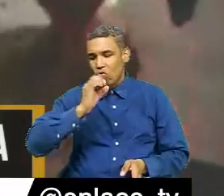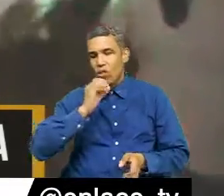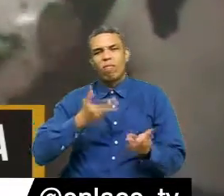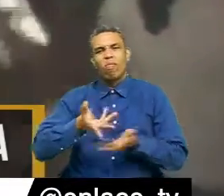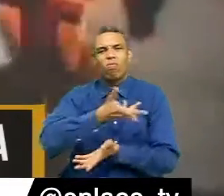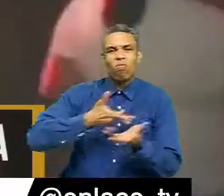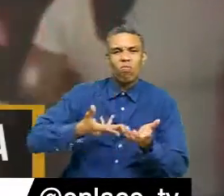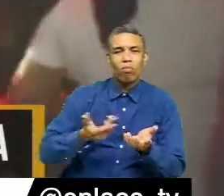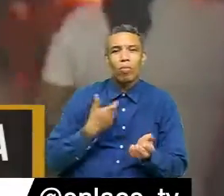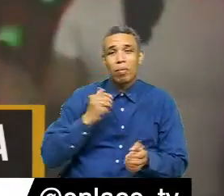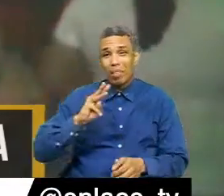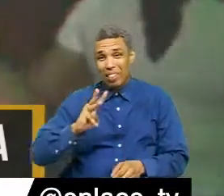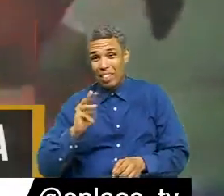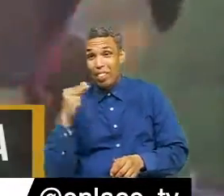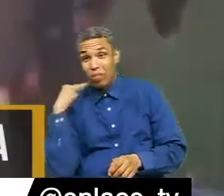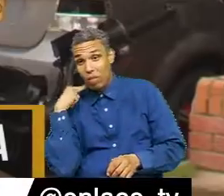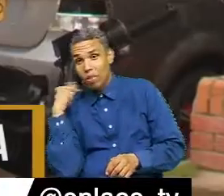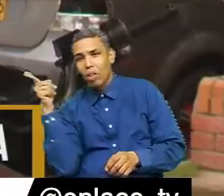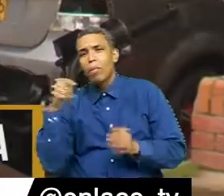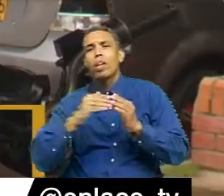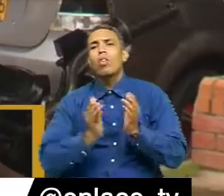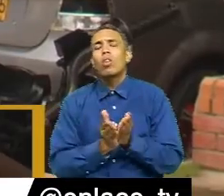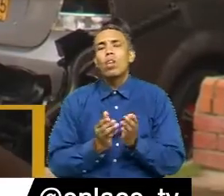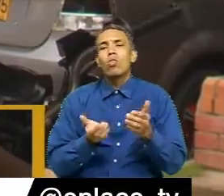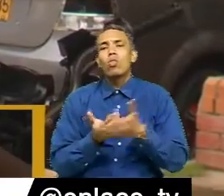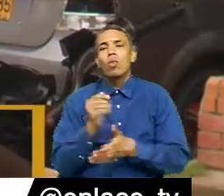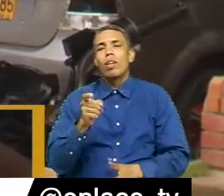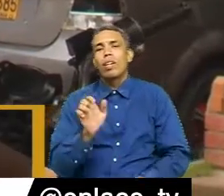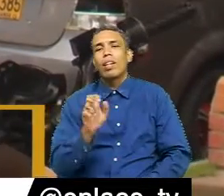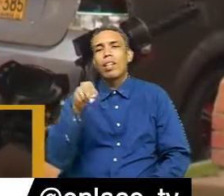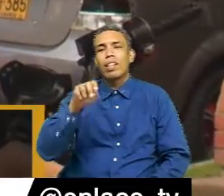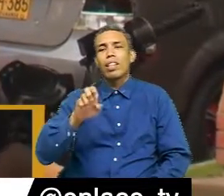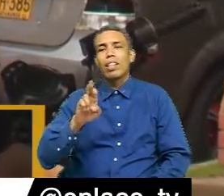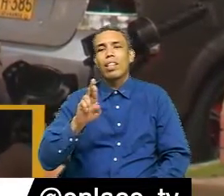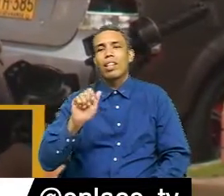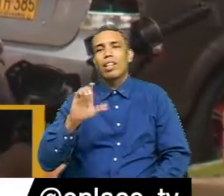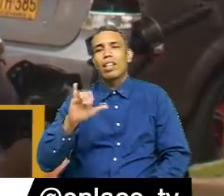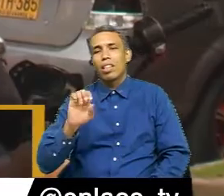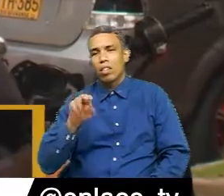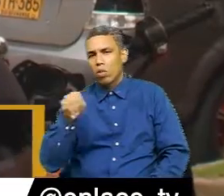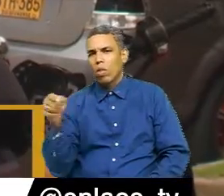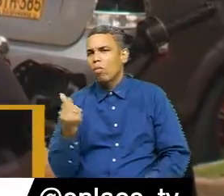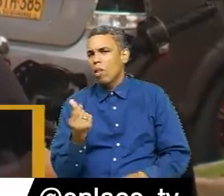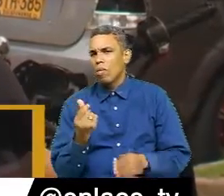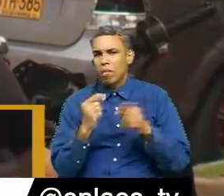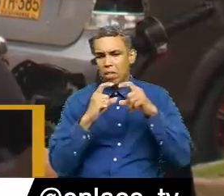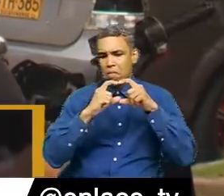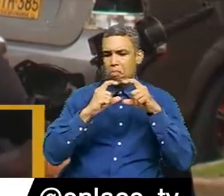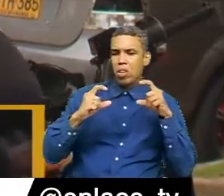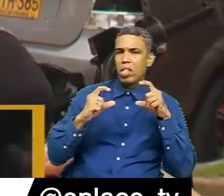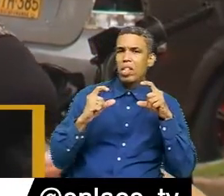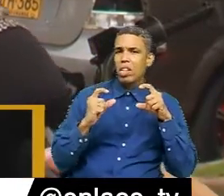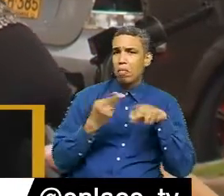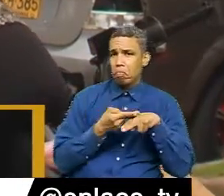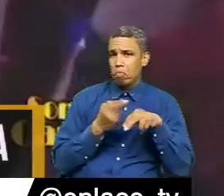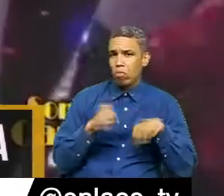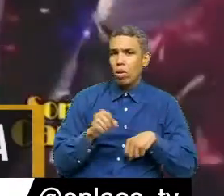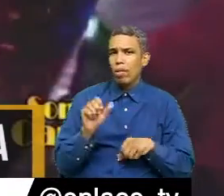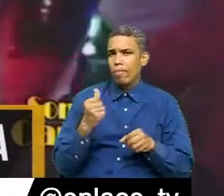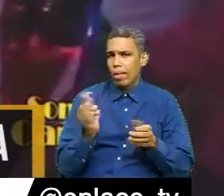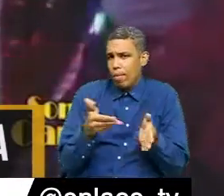las instalaciones del Liceo Nueva Generación. Valor de la boletica, 10.000 pesos. También como fondo